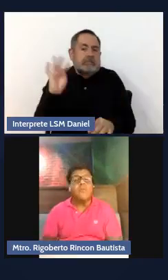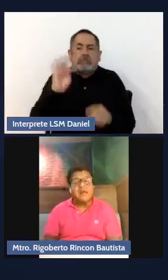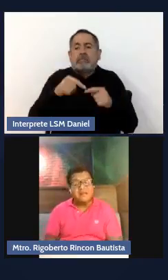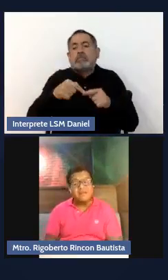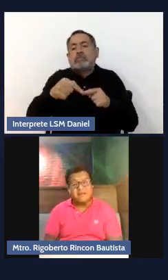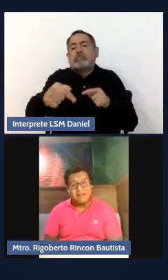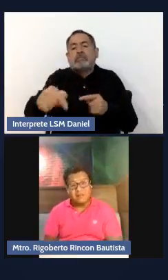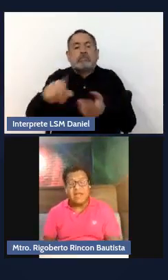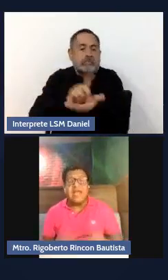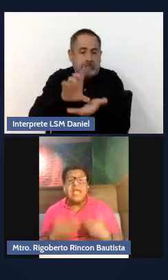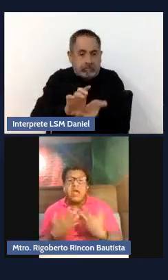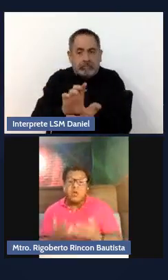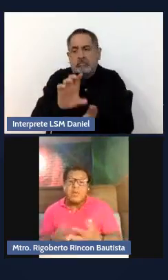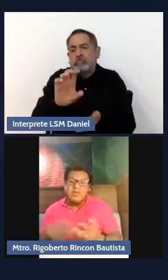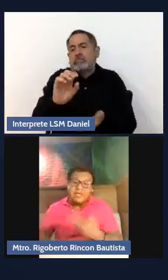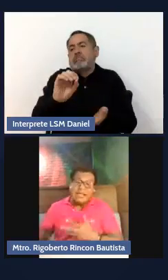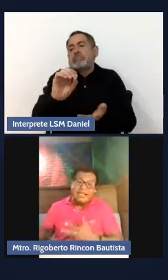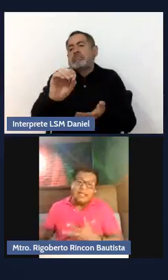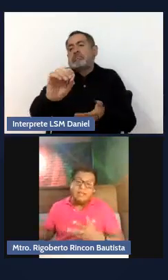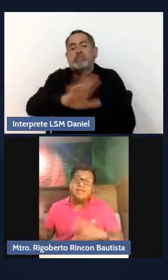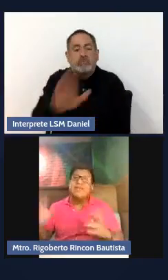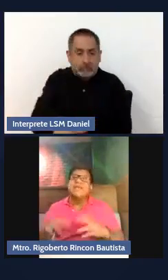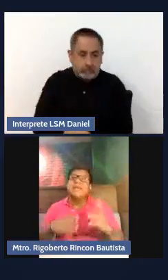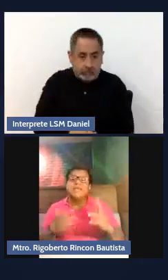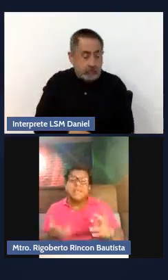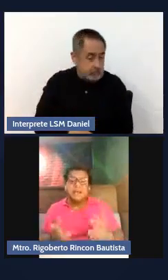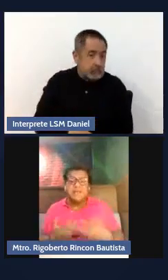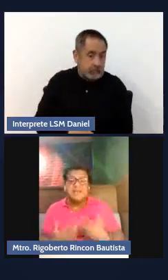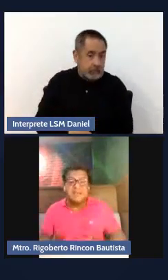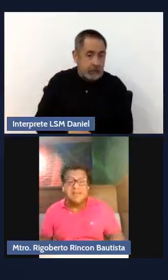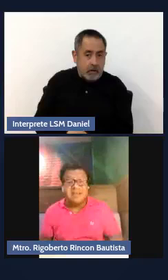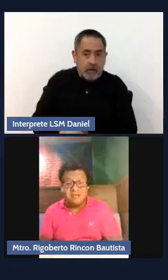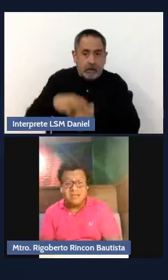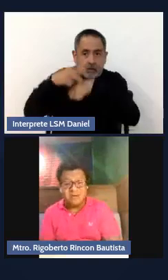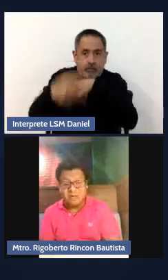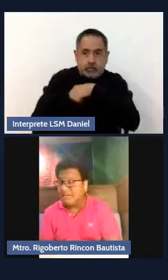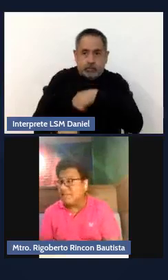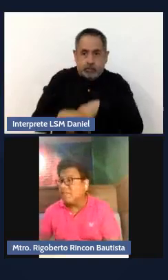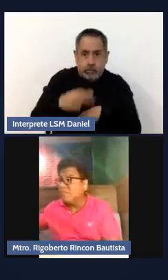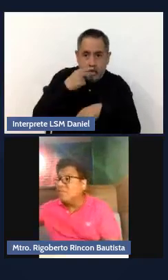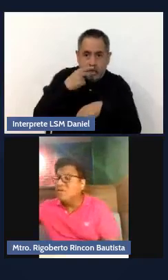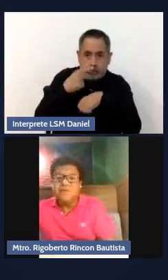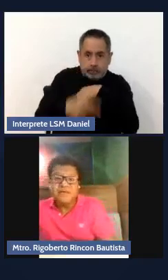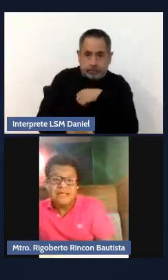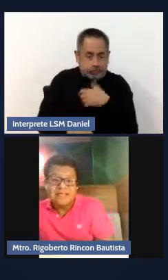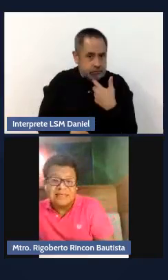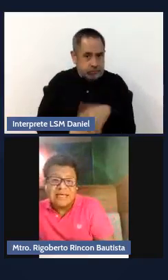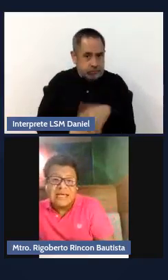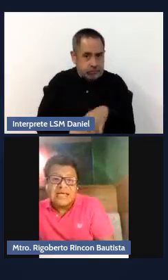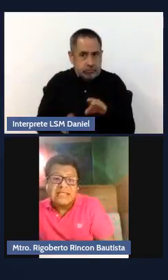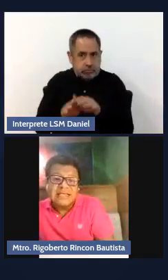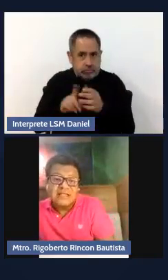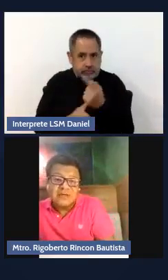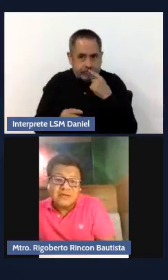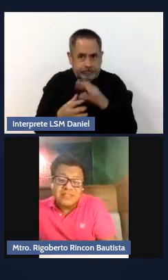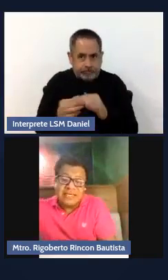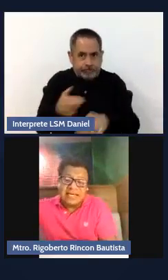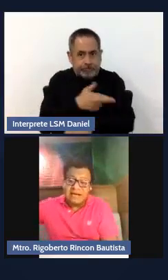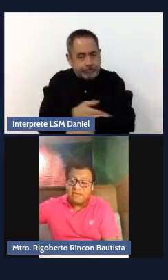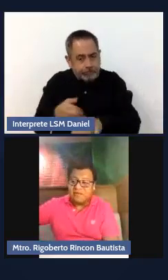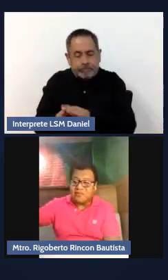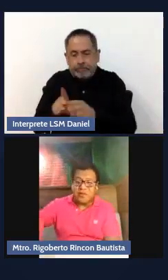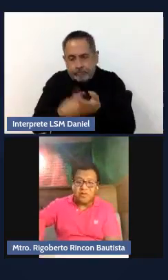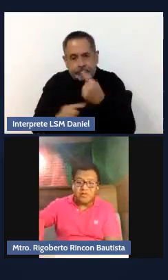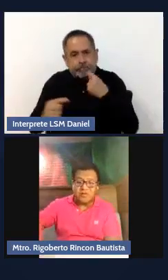prematura. Como vamos adelante, vamos a hablar que el tabaco también tiene consecuencias muy importantes dentro del proceso de